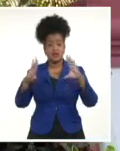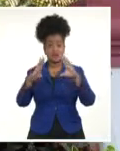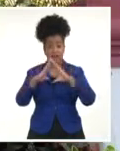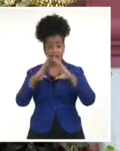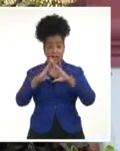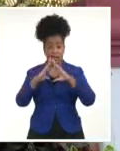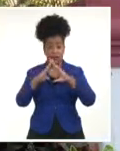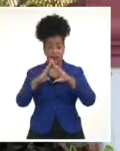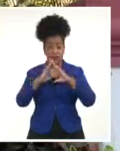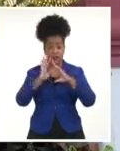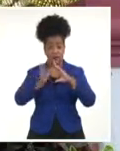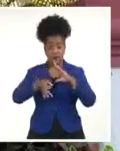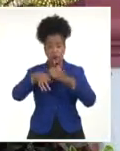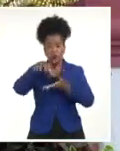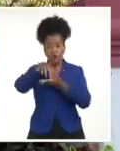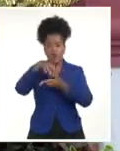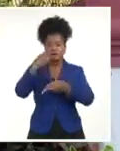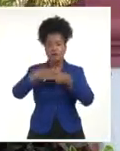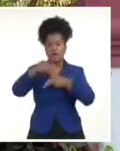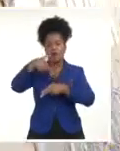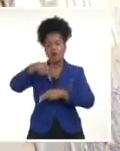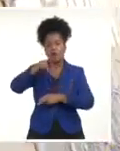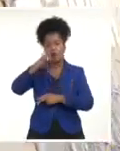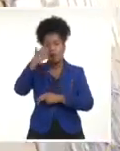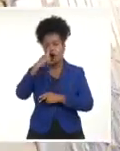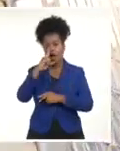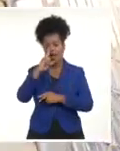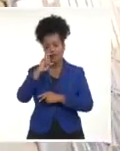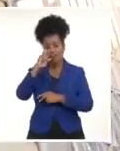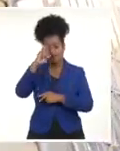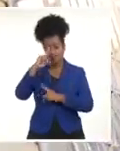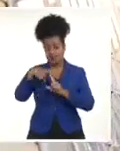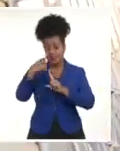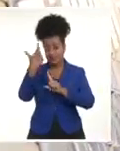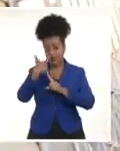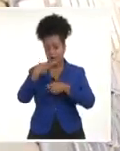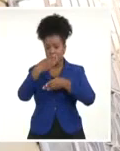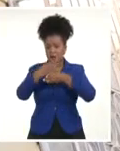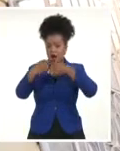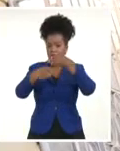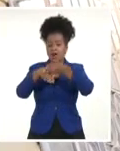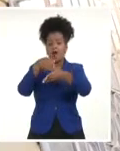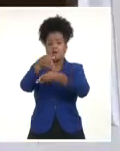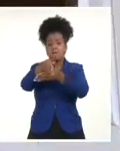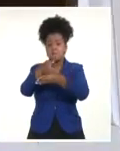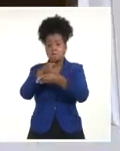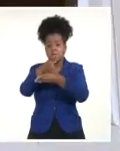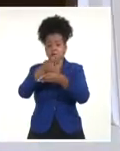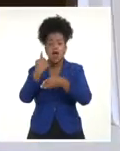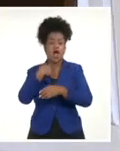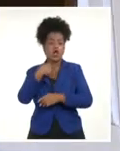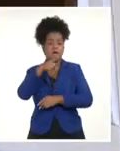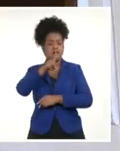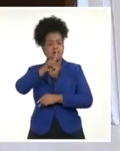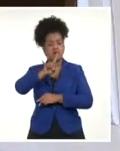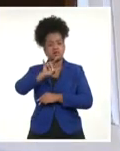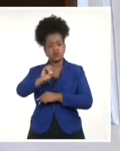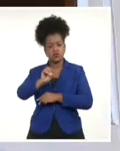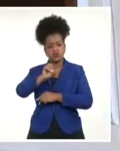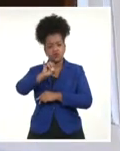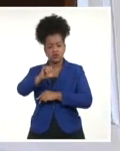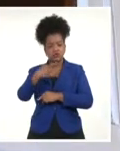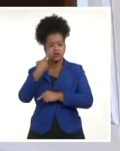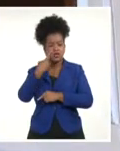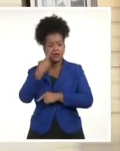La Juanita, exponente de la construcción en madera que data de 1906 y a la que se integran valores arquitectónicos, históricos